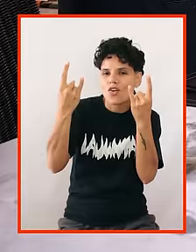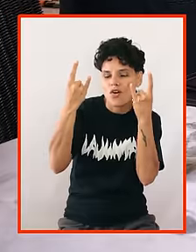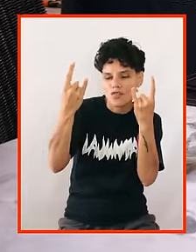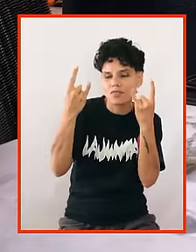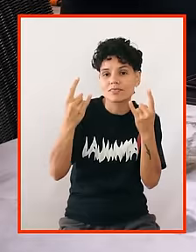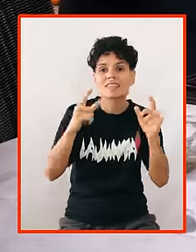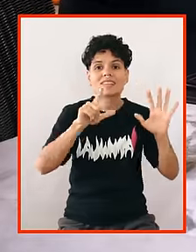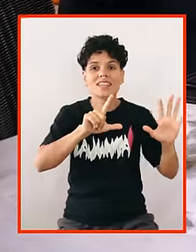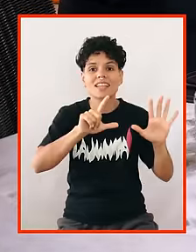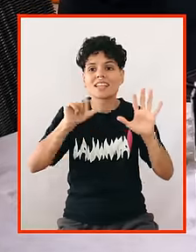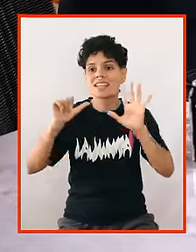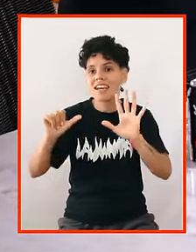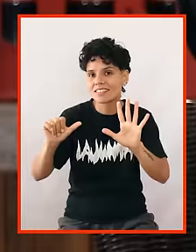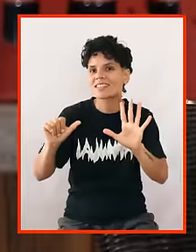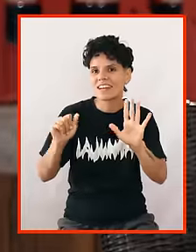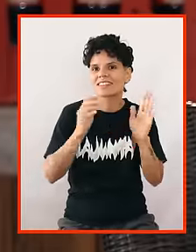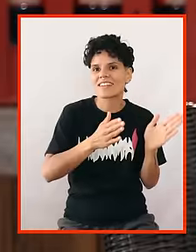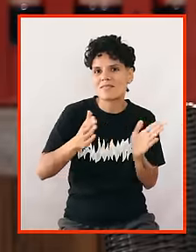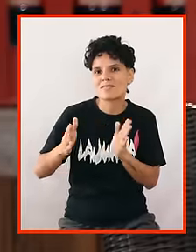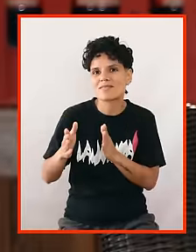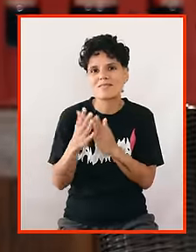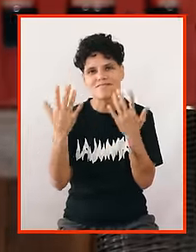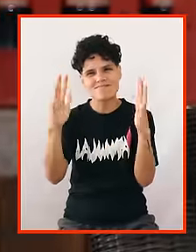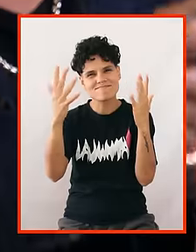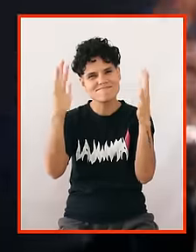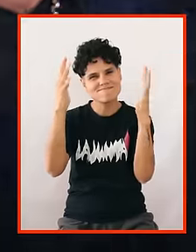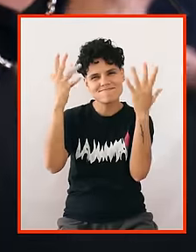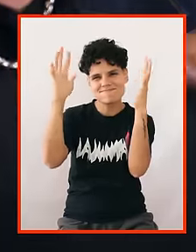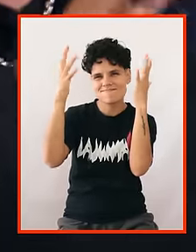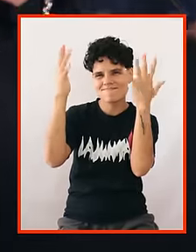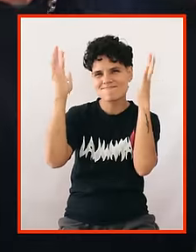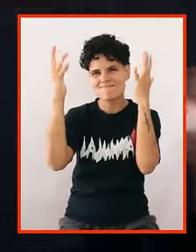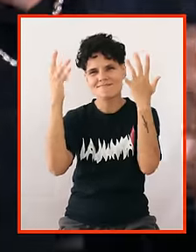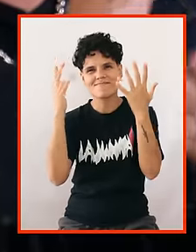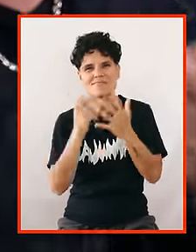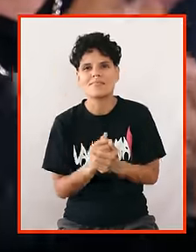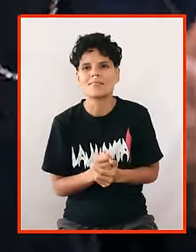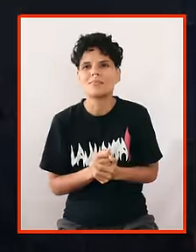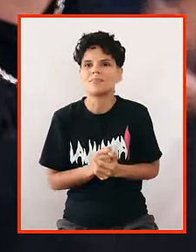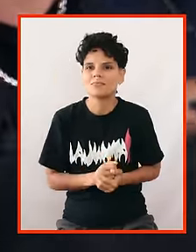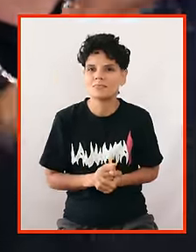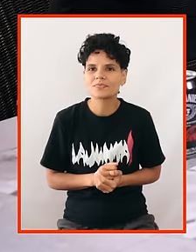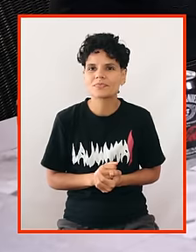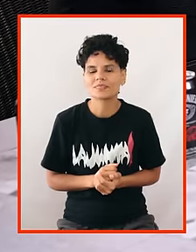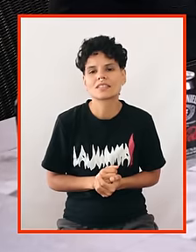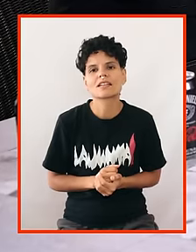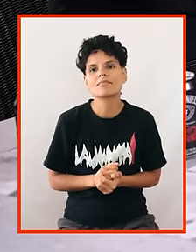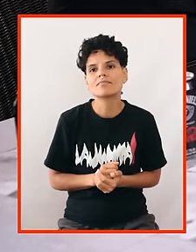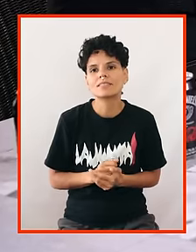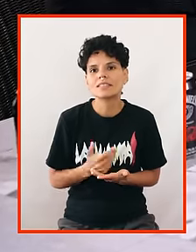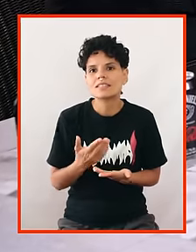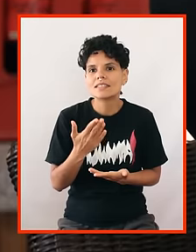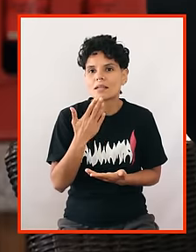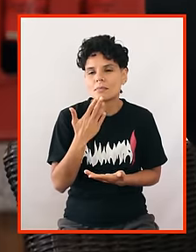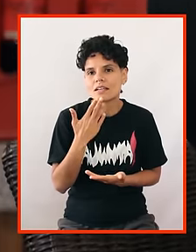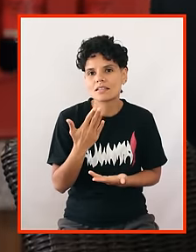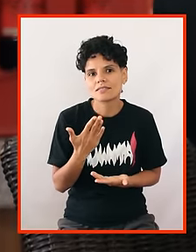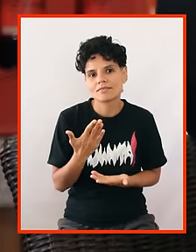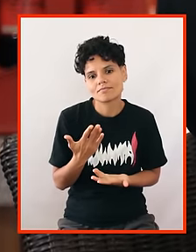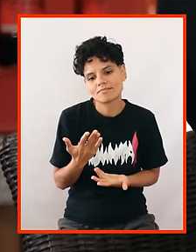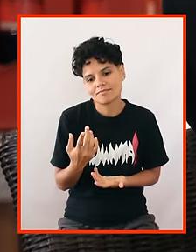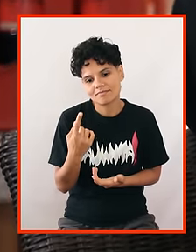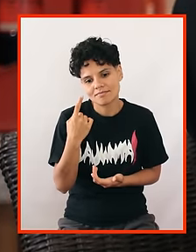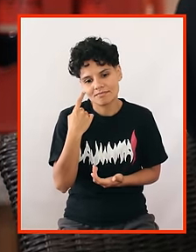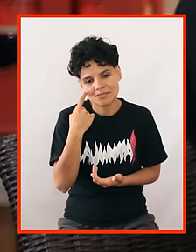número 76. Capítulo 76. Primera banda de rock en la Junta.